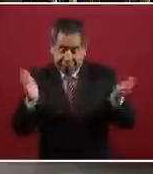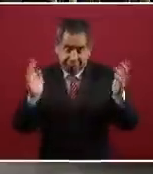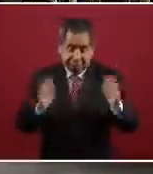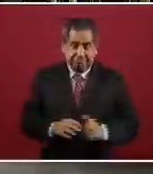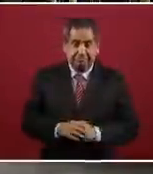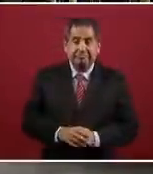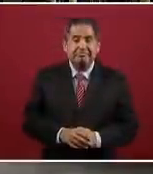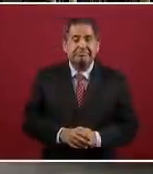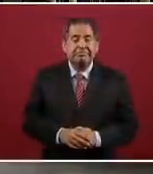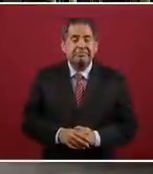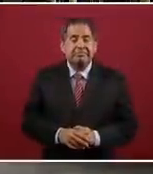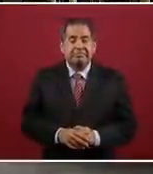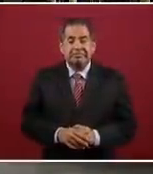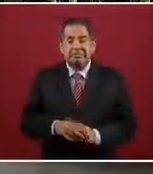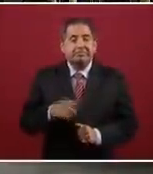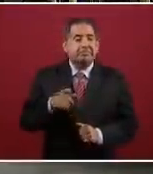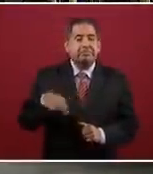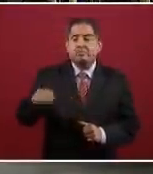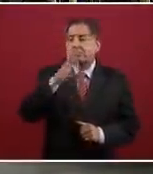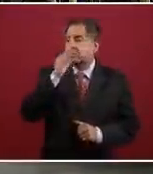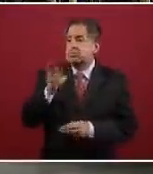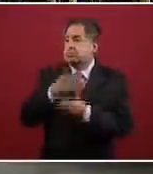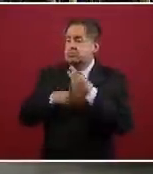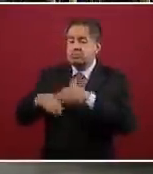Si ustedes no pueden entrar,